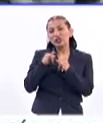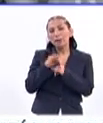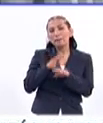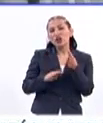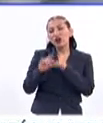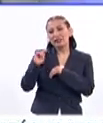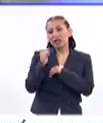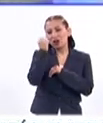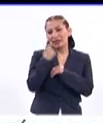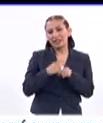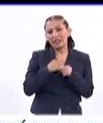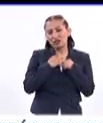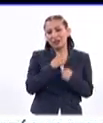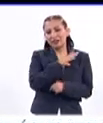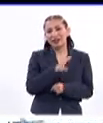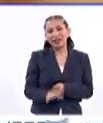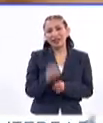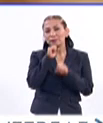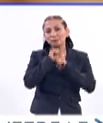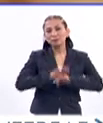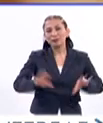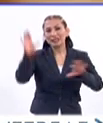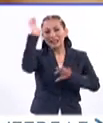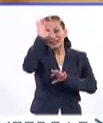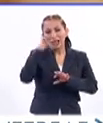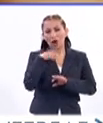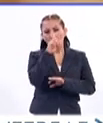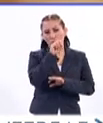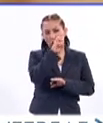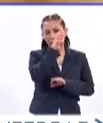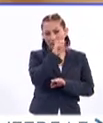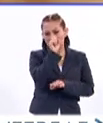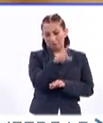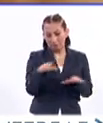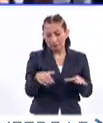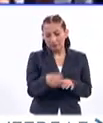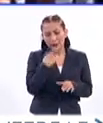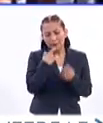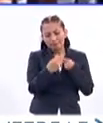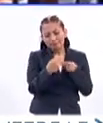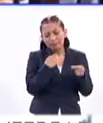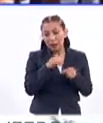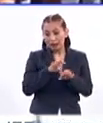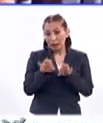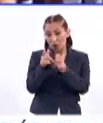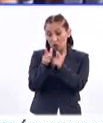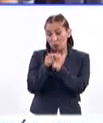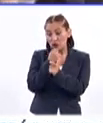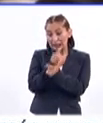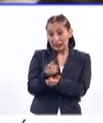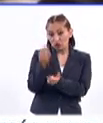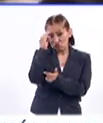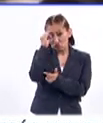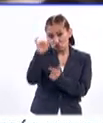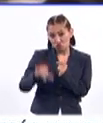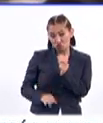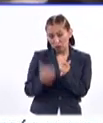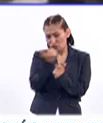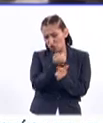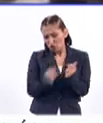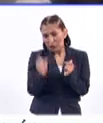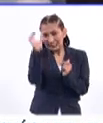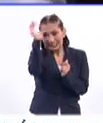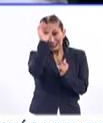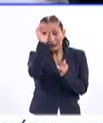Biotecnología y la Dirección General de Divulgación de la Ciencia de la Universidad Nacional Autónoma de México trabajan con este grupo de niños con interés y habilidad para